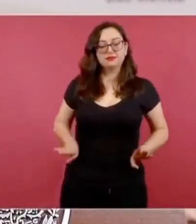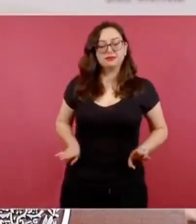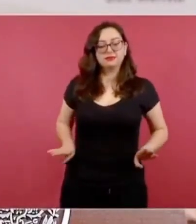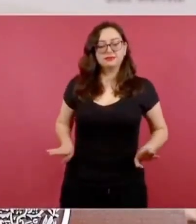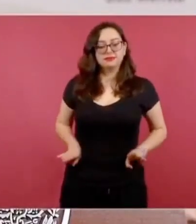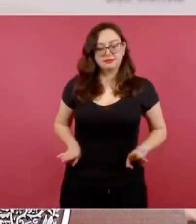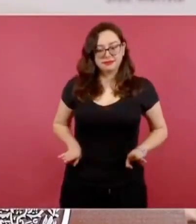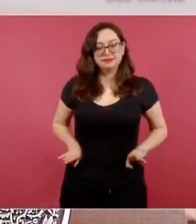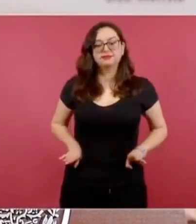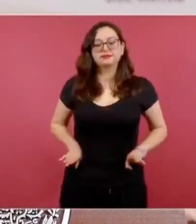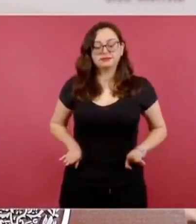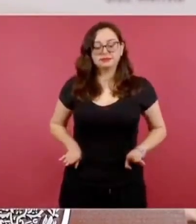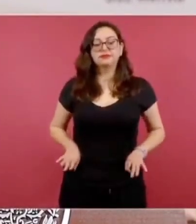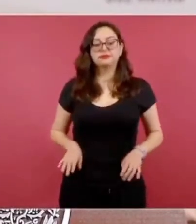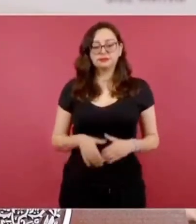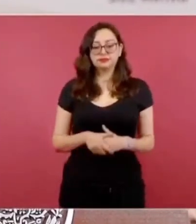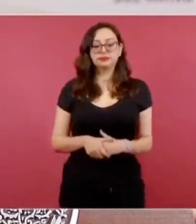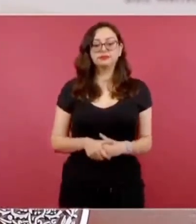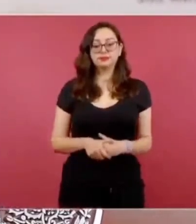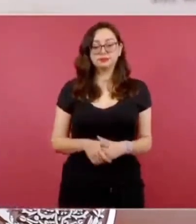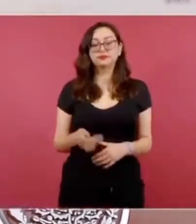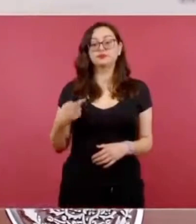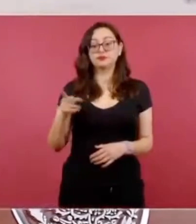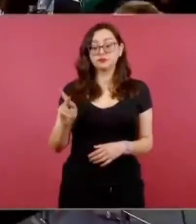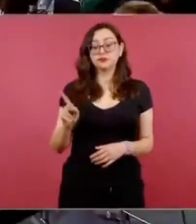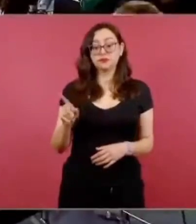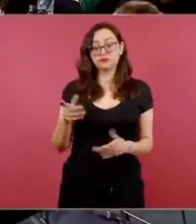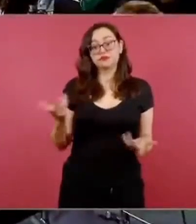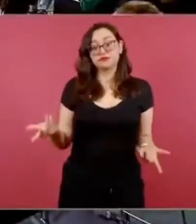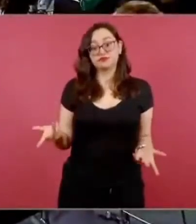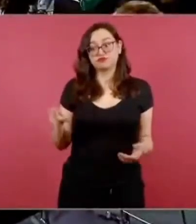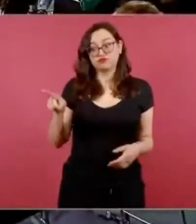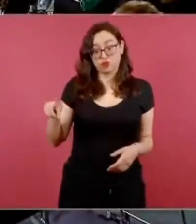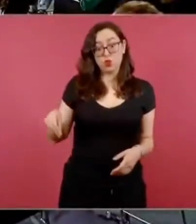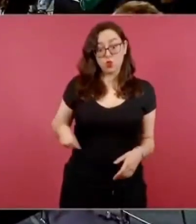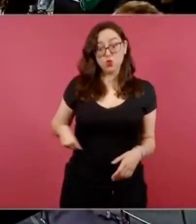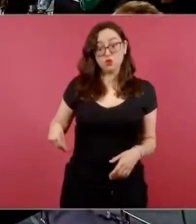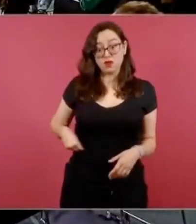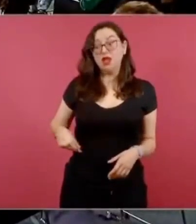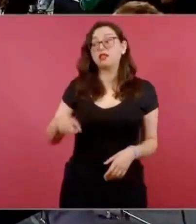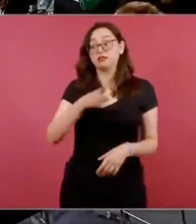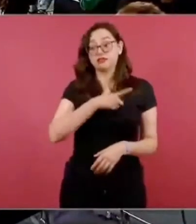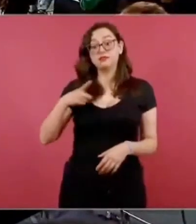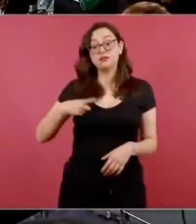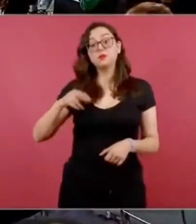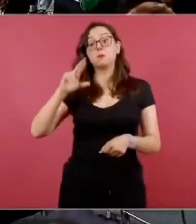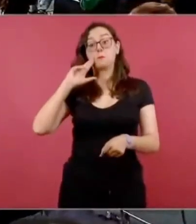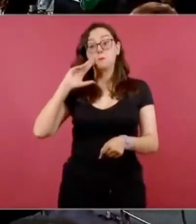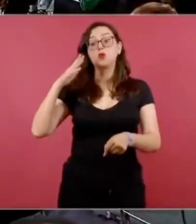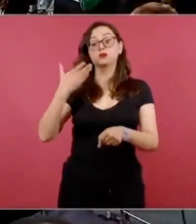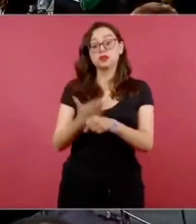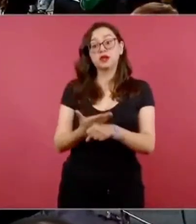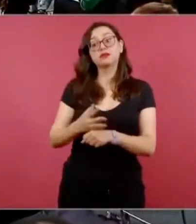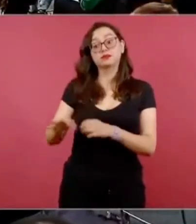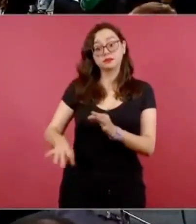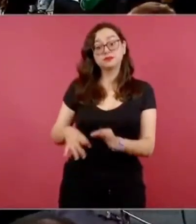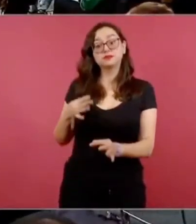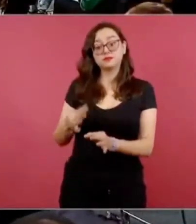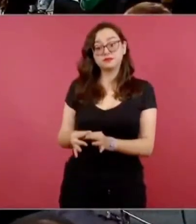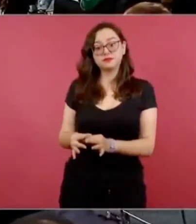Nada más que tienen que asumir su responsabilidad. Ahora, legalmente tú tienes